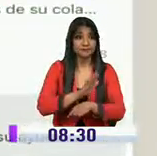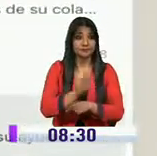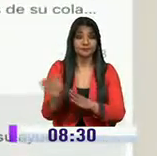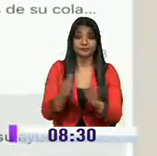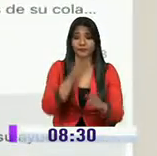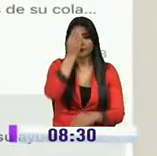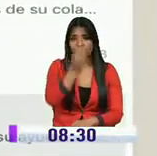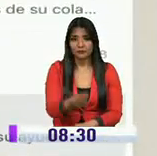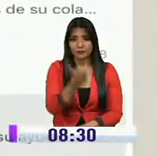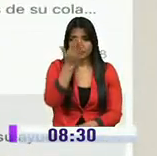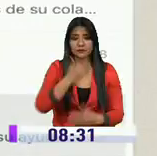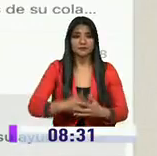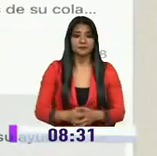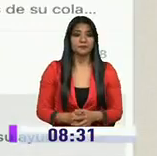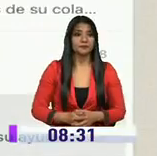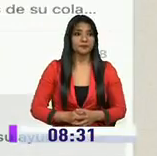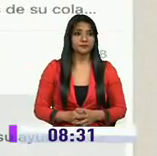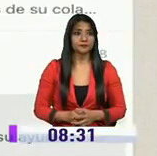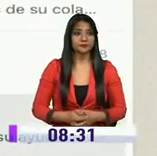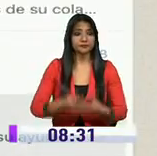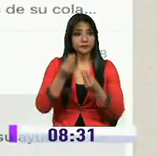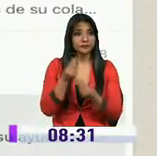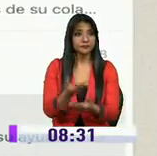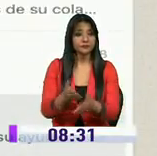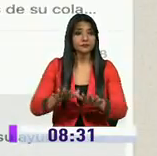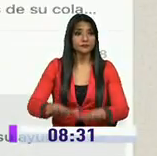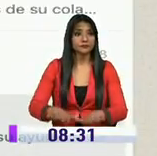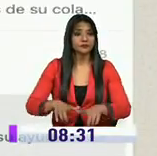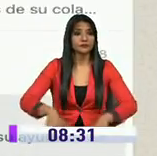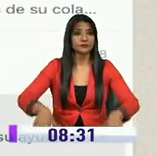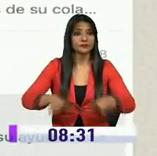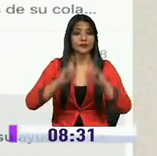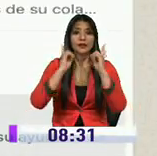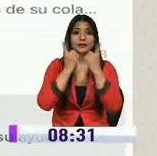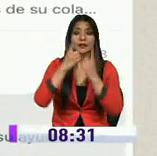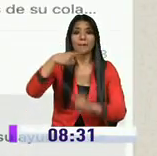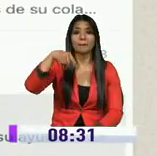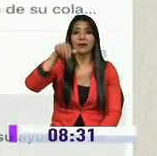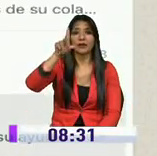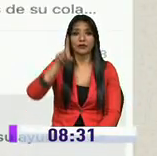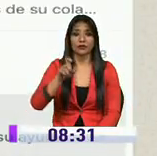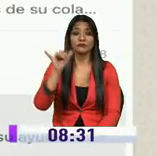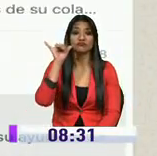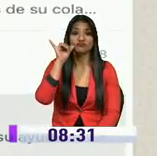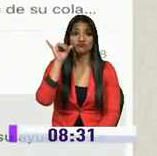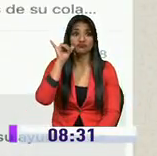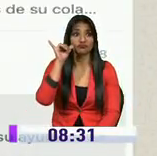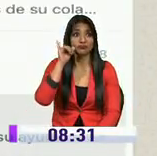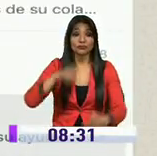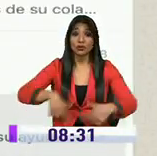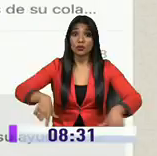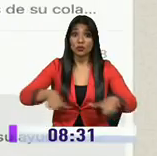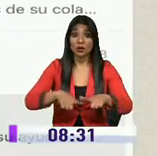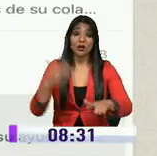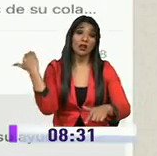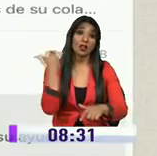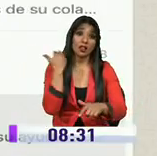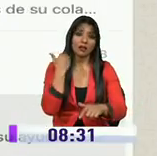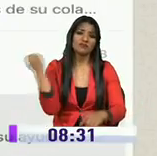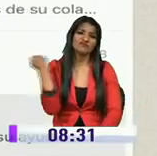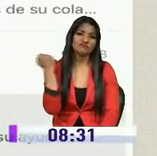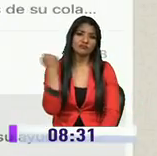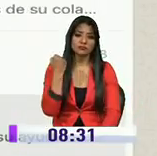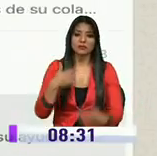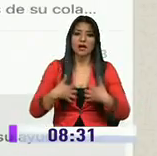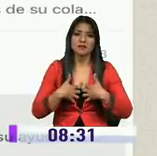días, señores. Excelente día. Información desde aquí, del sector San Pedro de Toabada, en Sangolquí. Hay un lugar donde están faenando animales, por lo cual